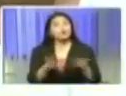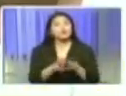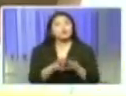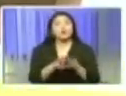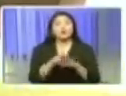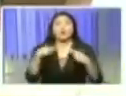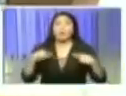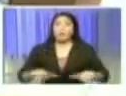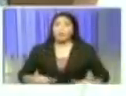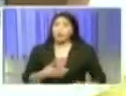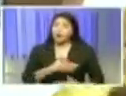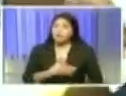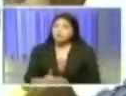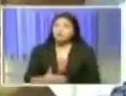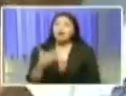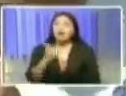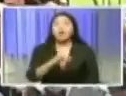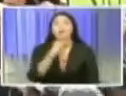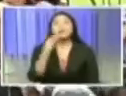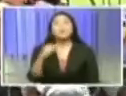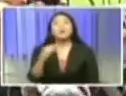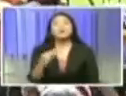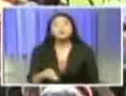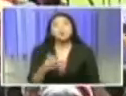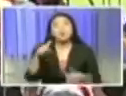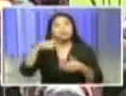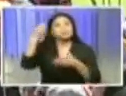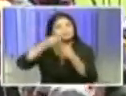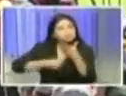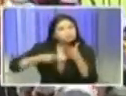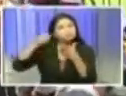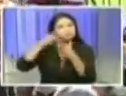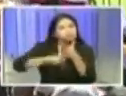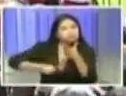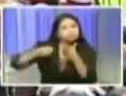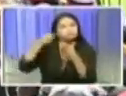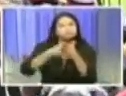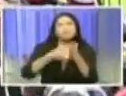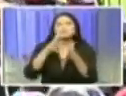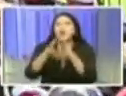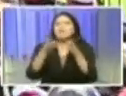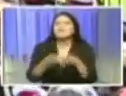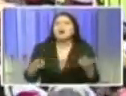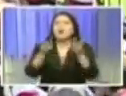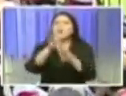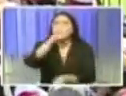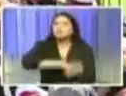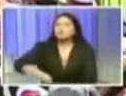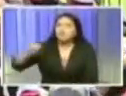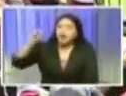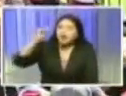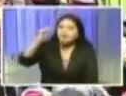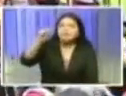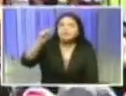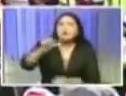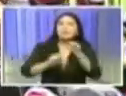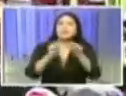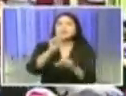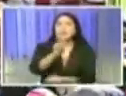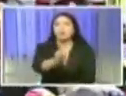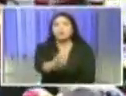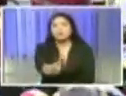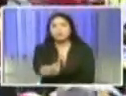humanistas, hay una juventud que se está forjando en los valores del socialismo del siglo